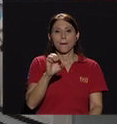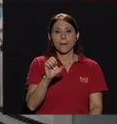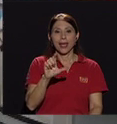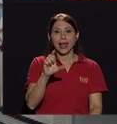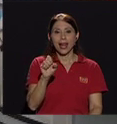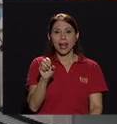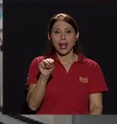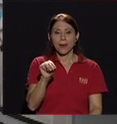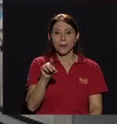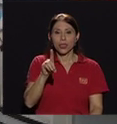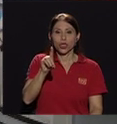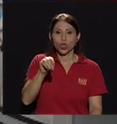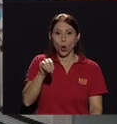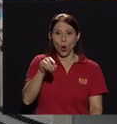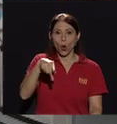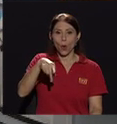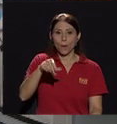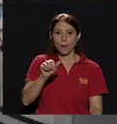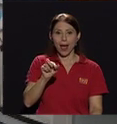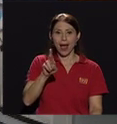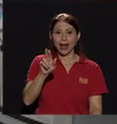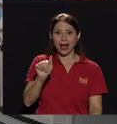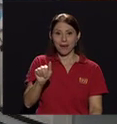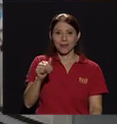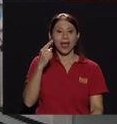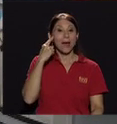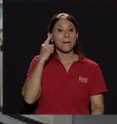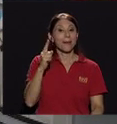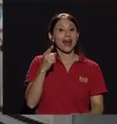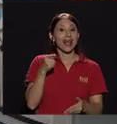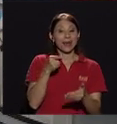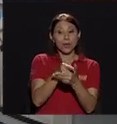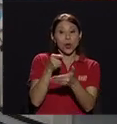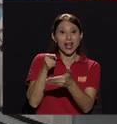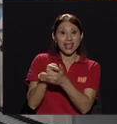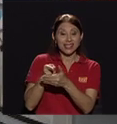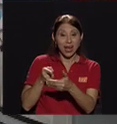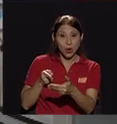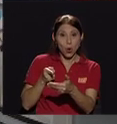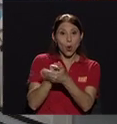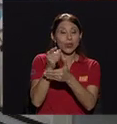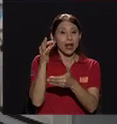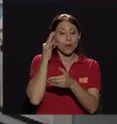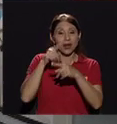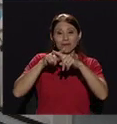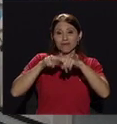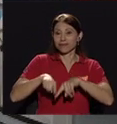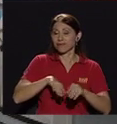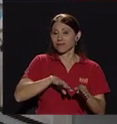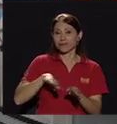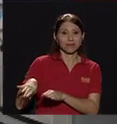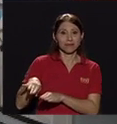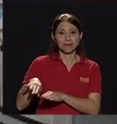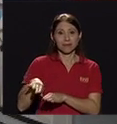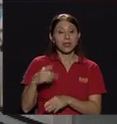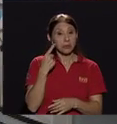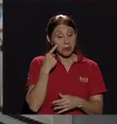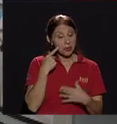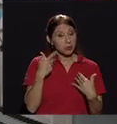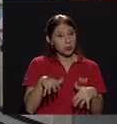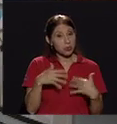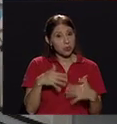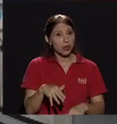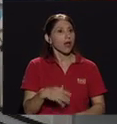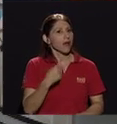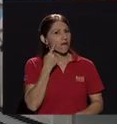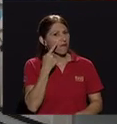Pará, que es precisamente la convención para erradicar la violencia contra la mujer. Entonces por ahí vamos viendo los problemas. Vemos que ha